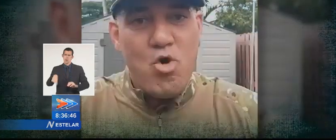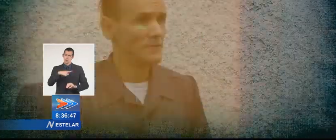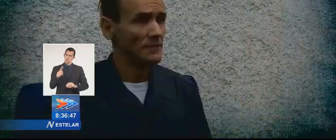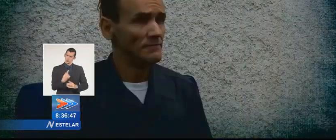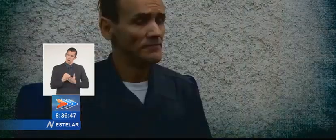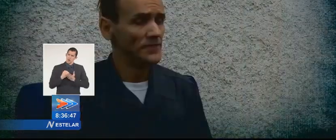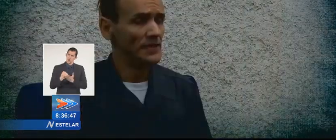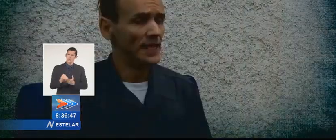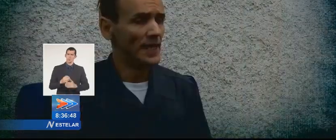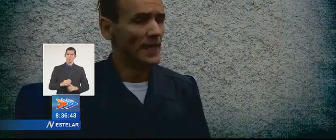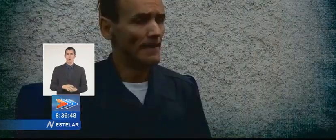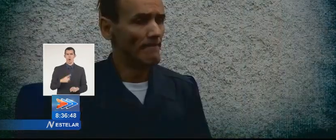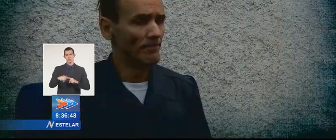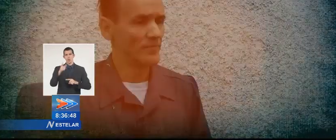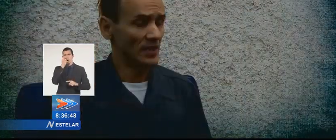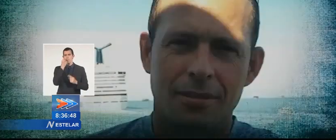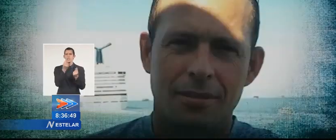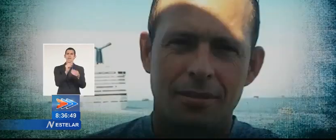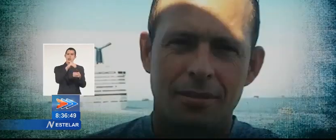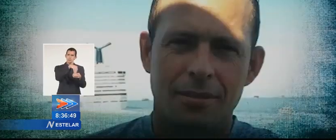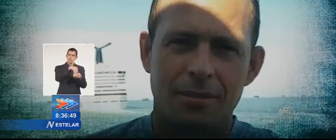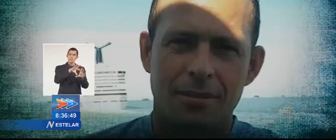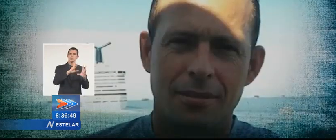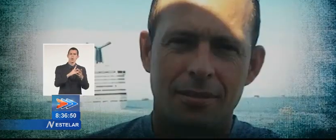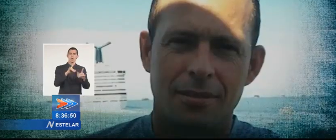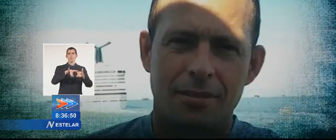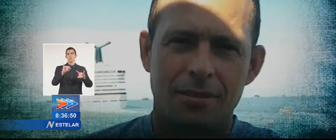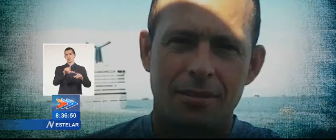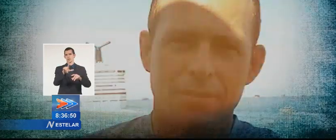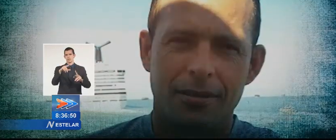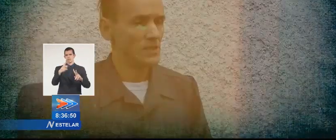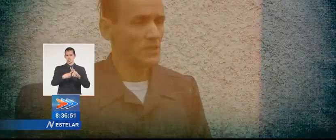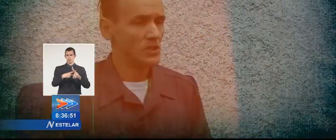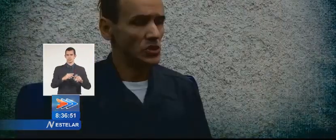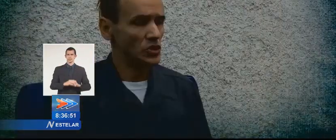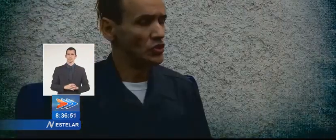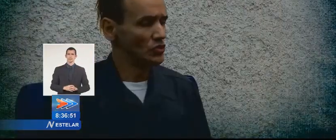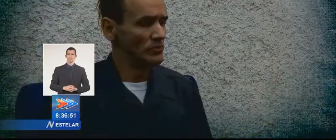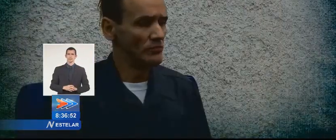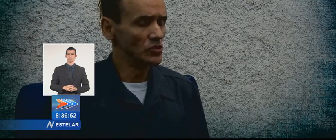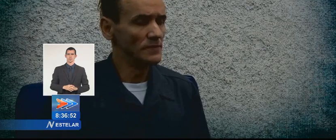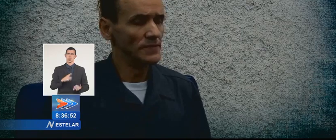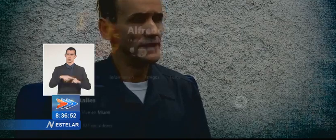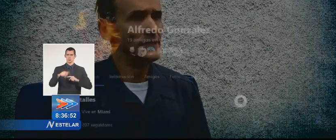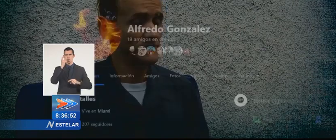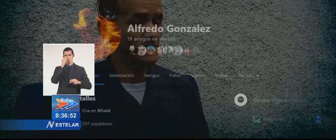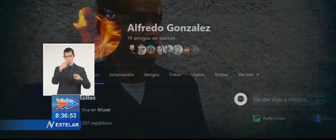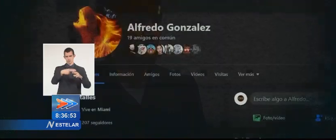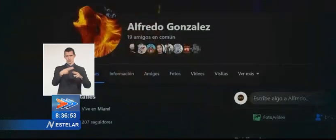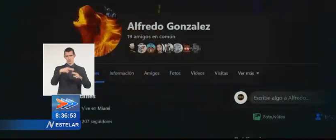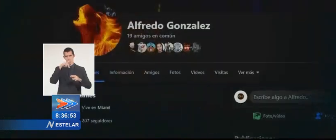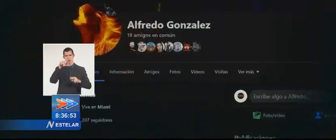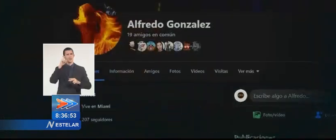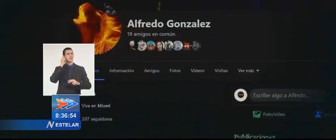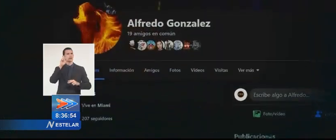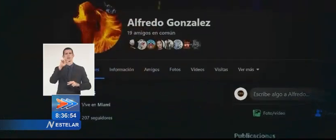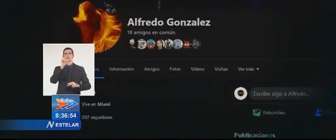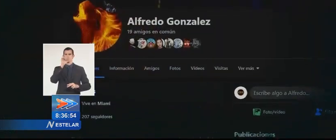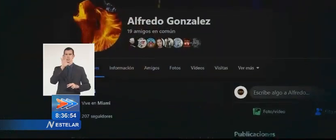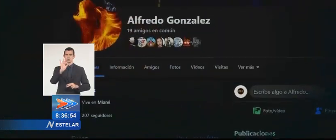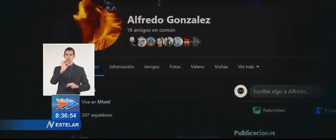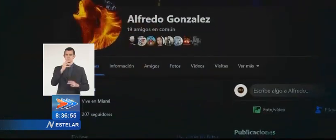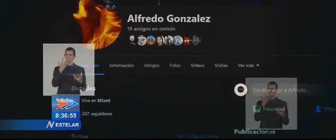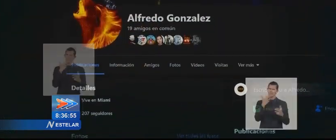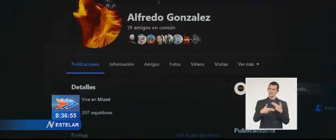Tiene a este Alfredo González y otros miembros. Alfredo González es